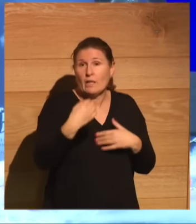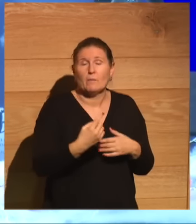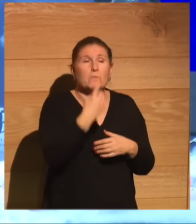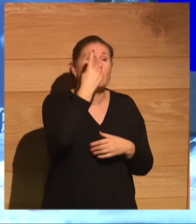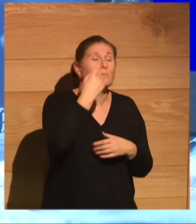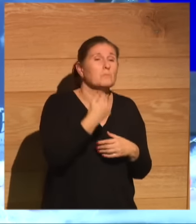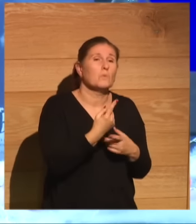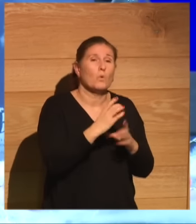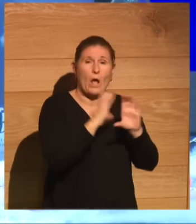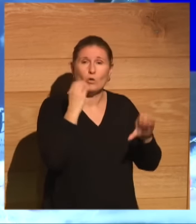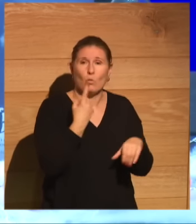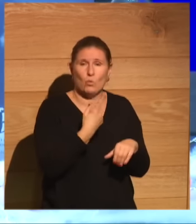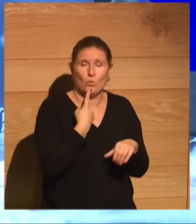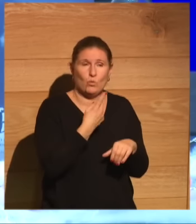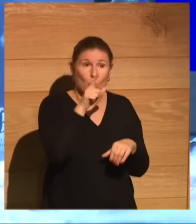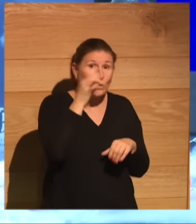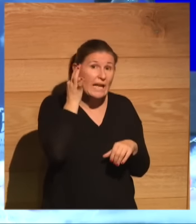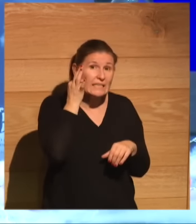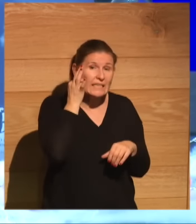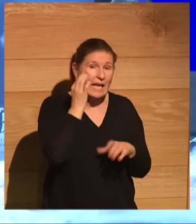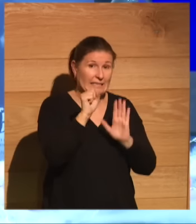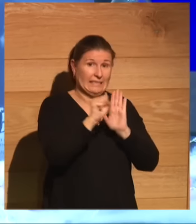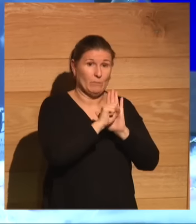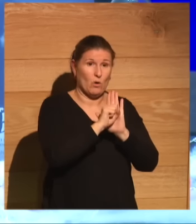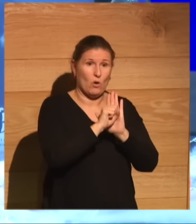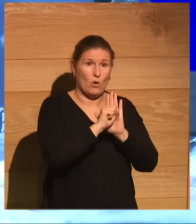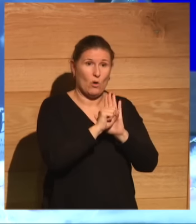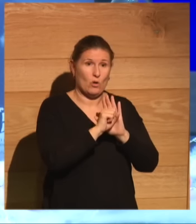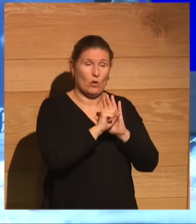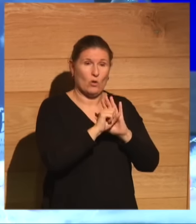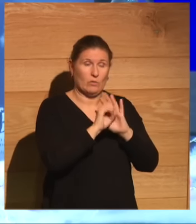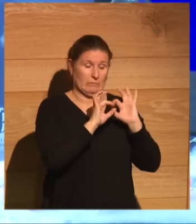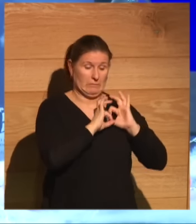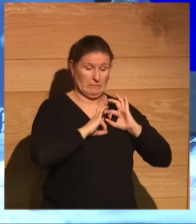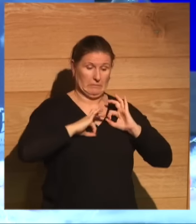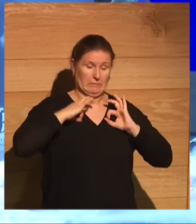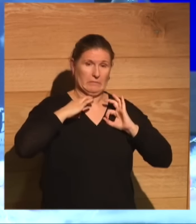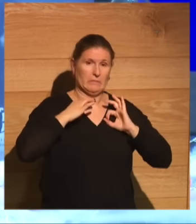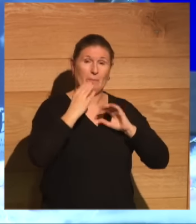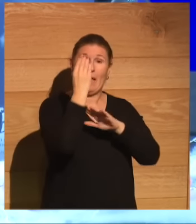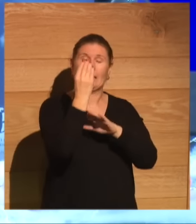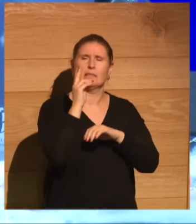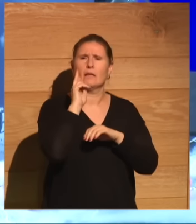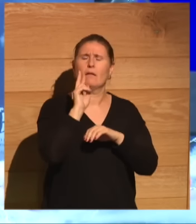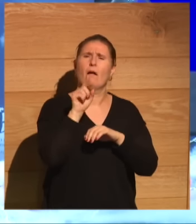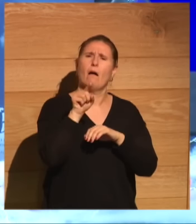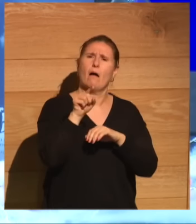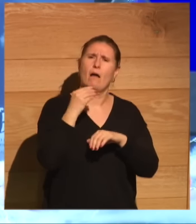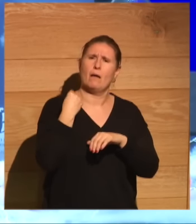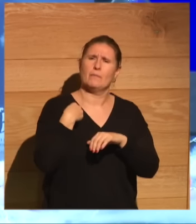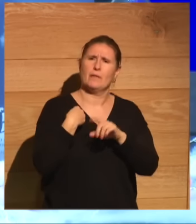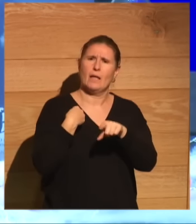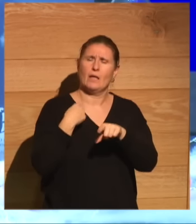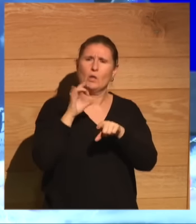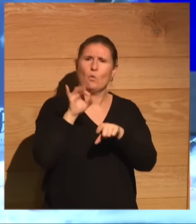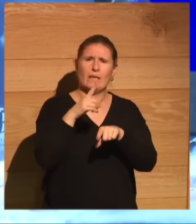una chica que llevaba ese simbolito en un collar, de repente pasó por la marquesina y dijo, ah mira, es de lo